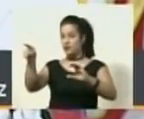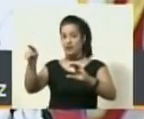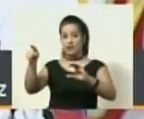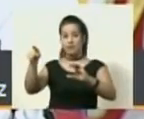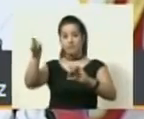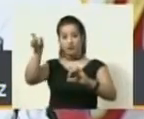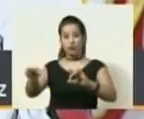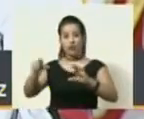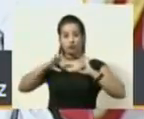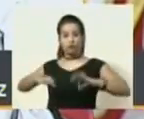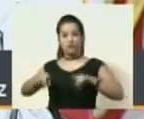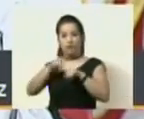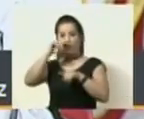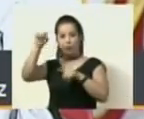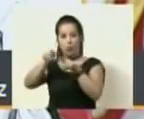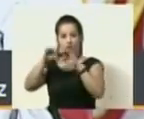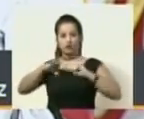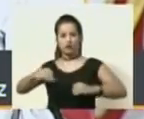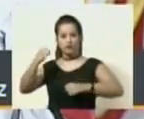Transportista.